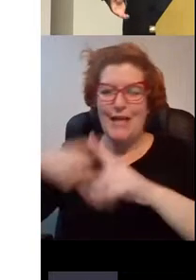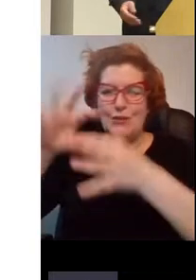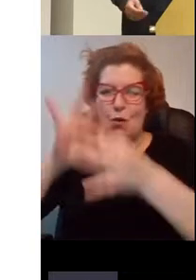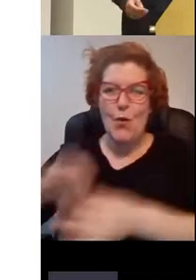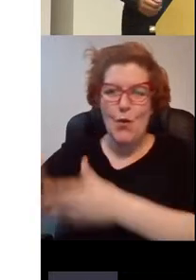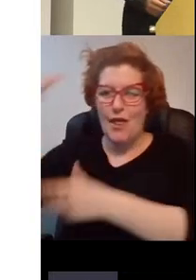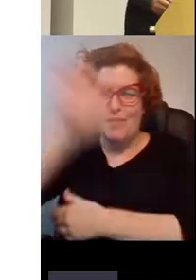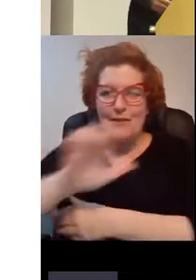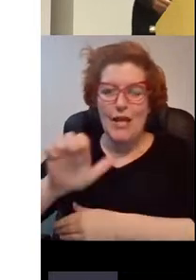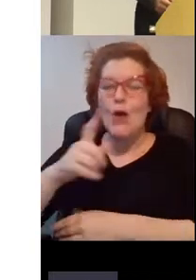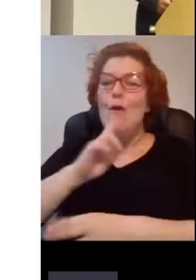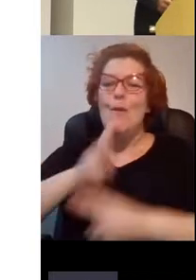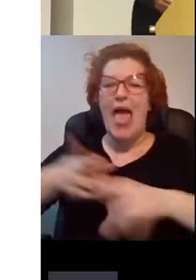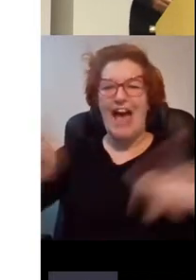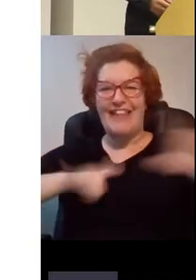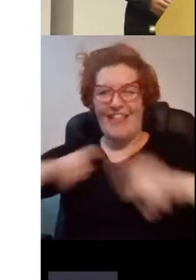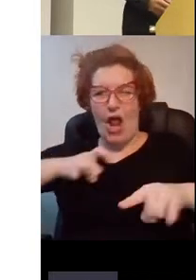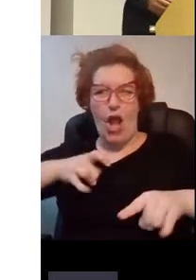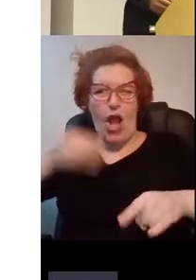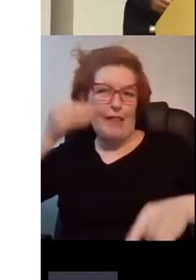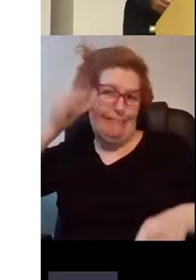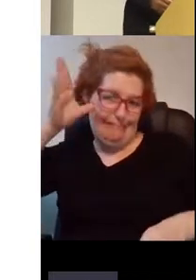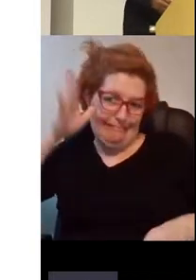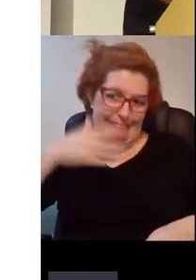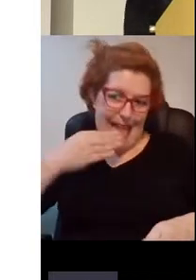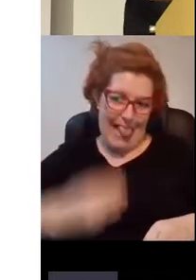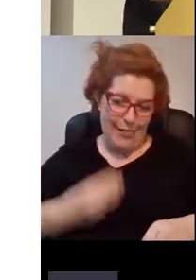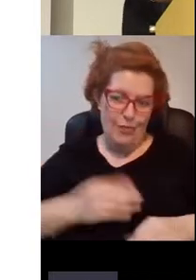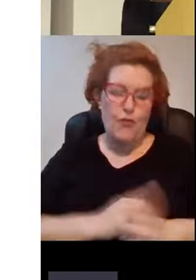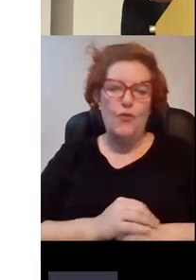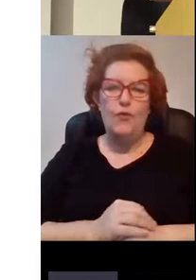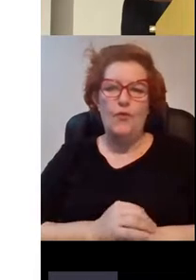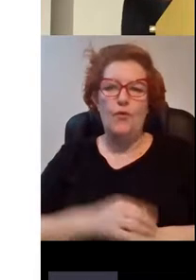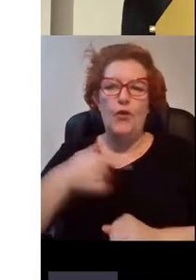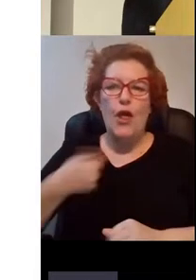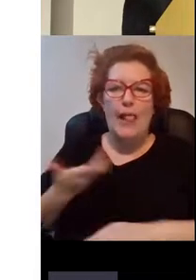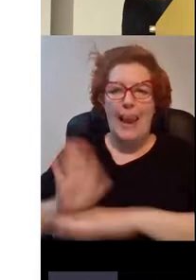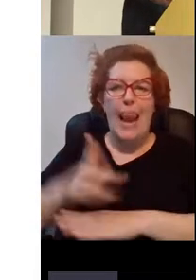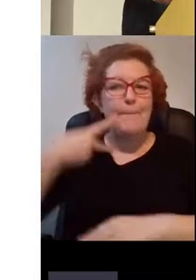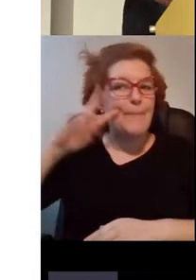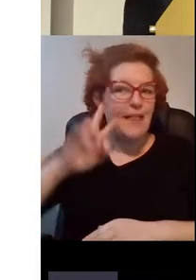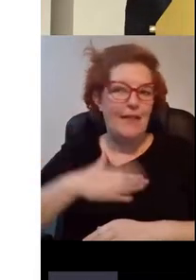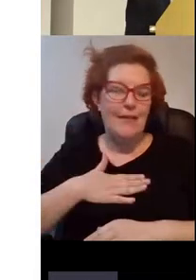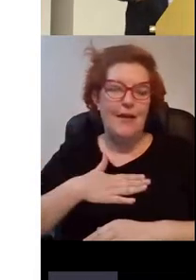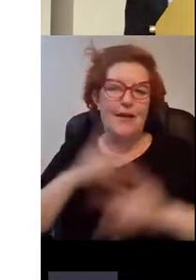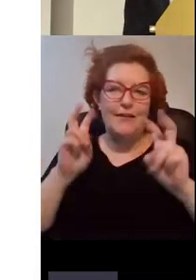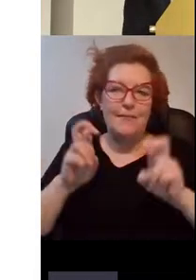Atracción del Talento, y vengo a presentar una experiencia que tiene que ver con